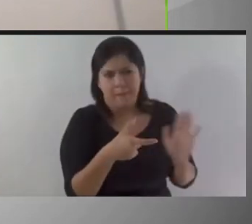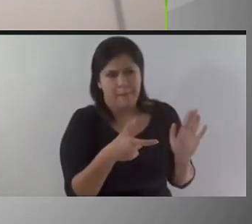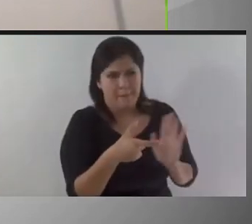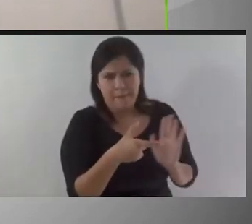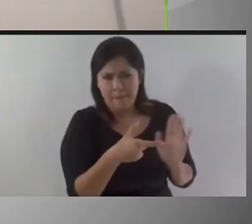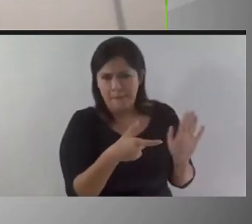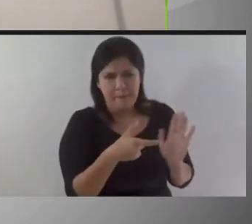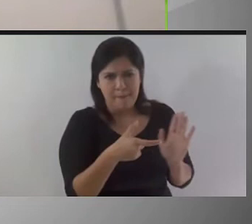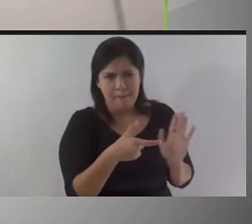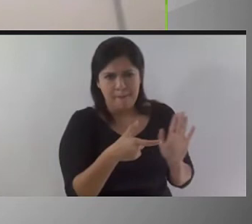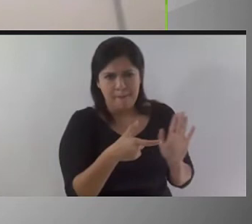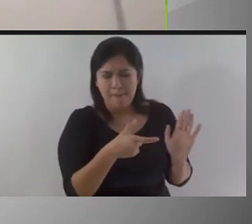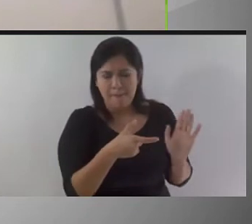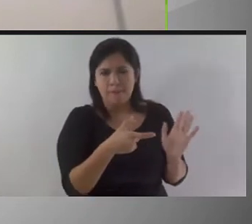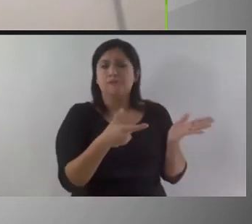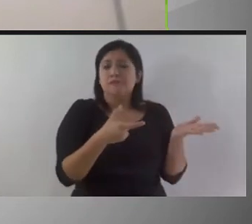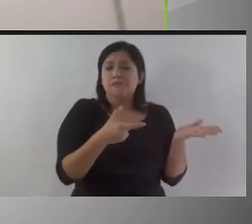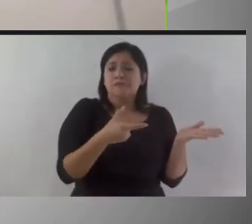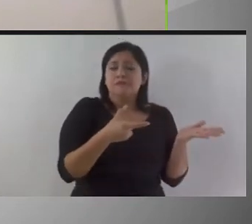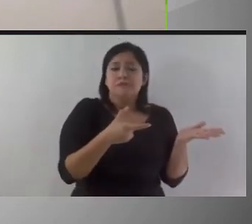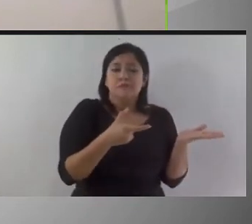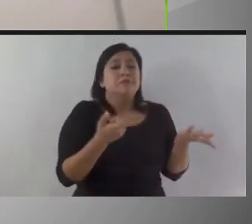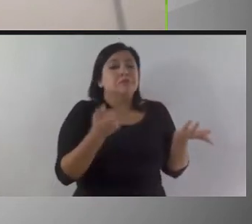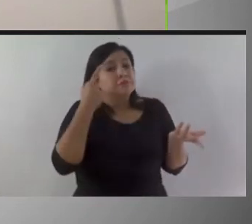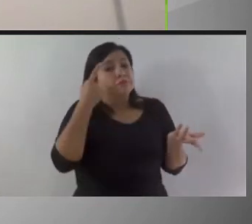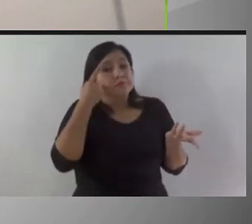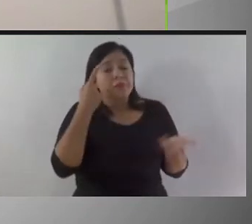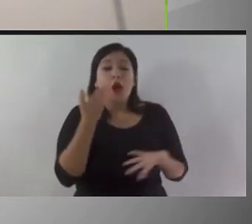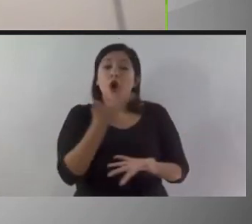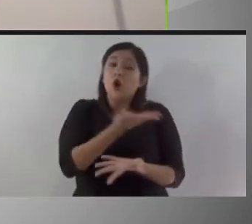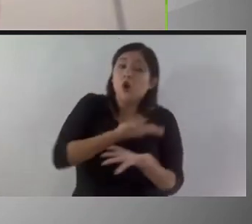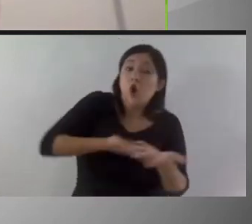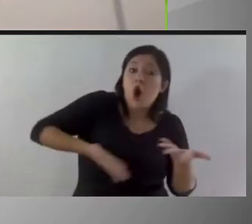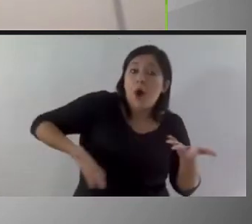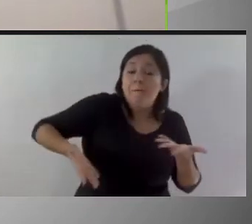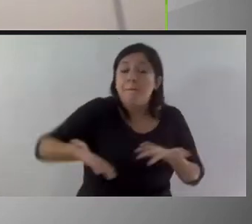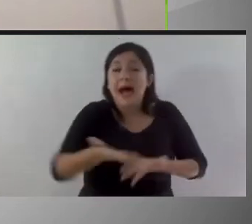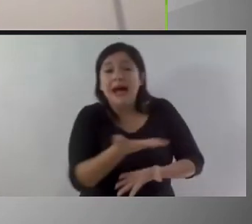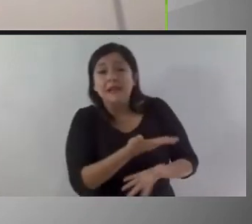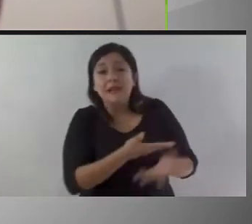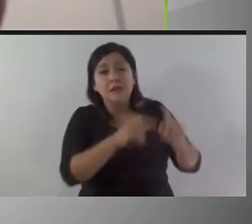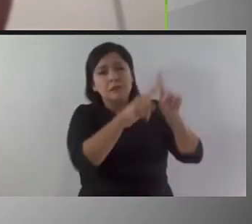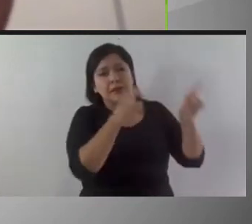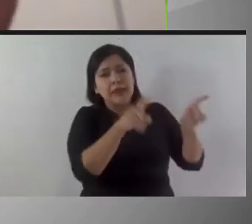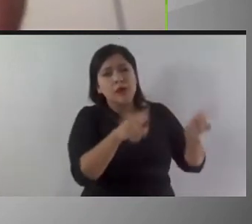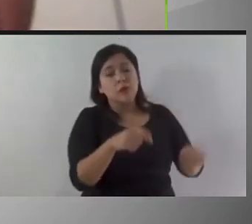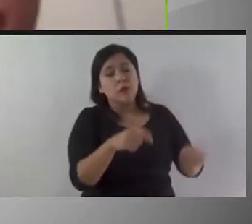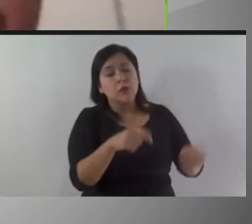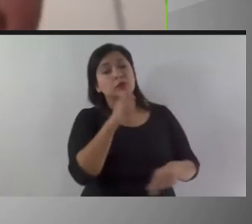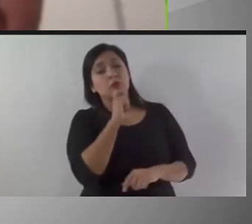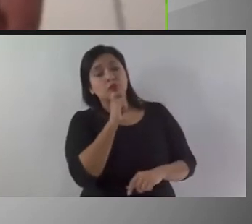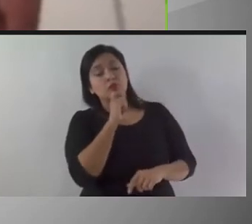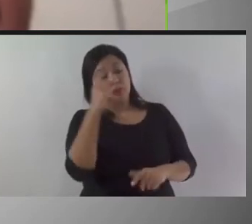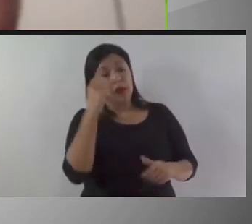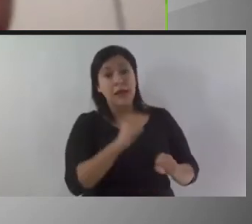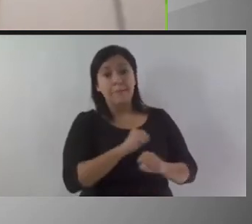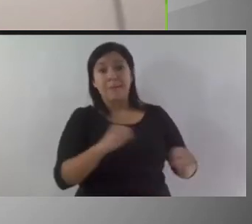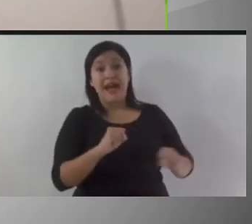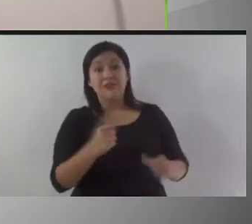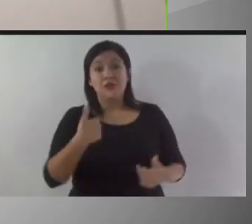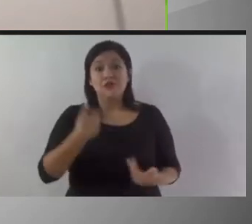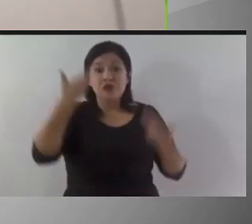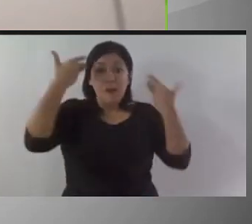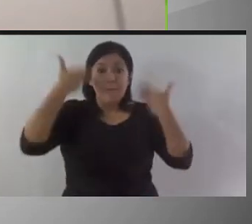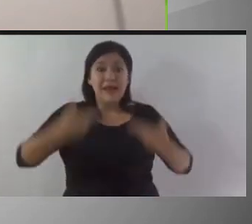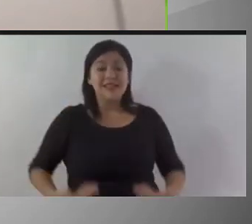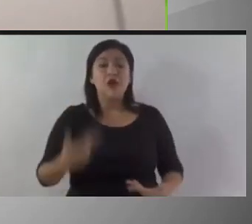sino compartir cómo me impactan siendo, como soy, una persona